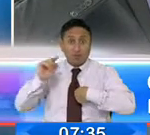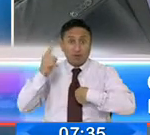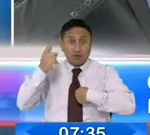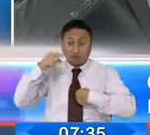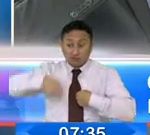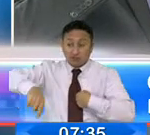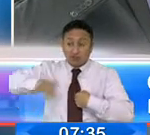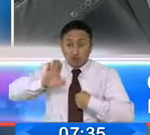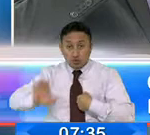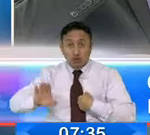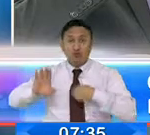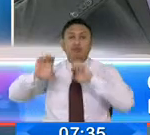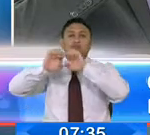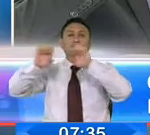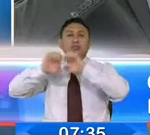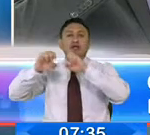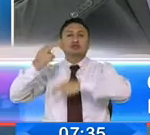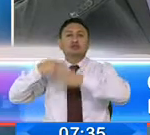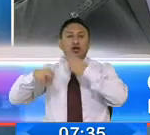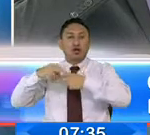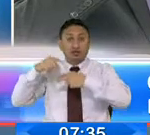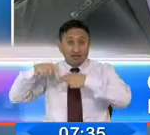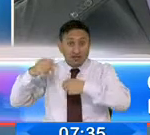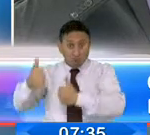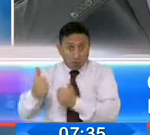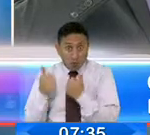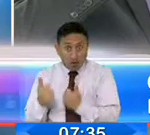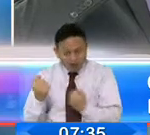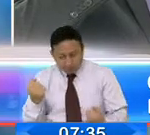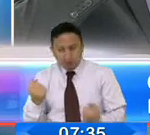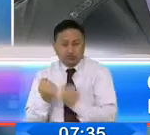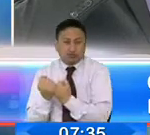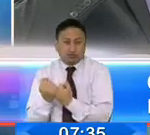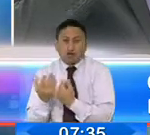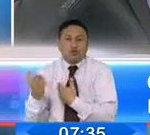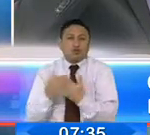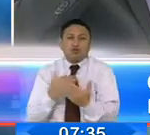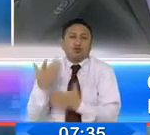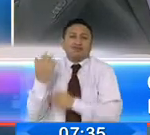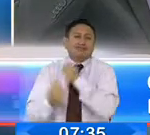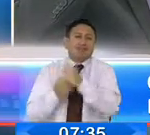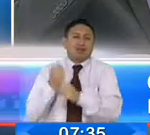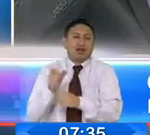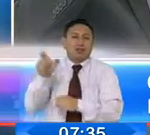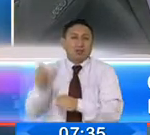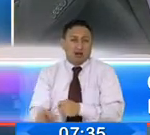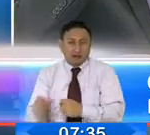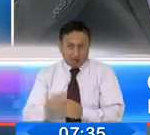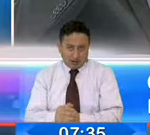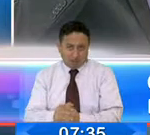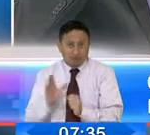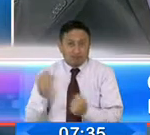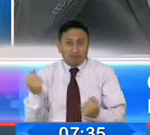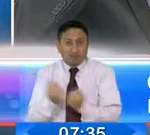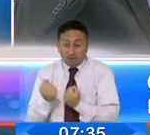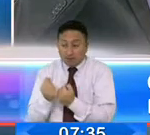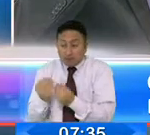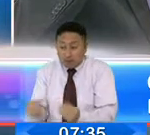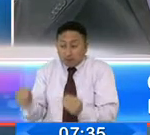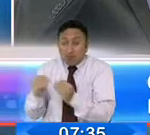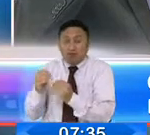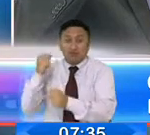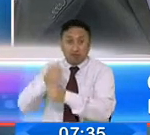sea un emprendimiento que tenga innovación, un emprendimiento que genere en fuentes de empleo y se